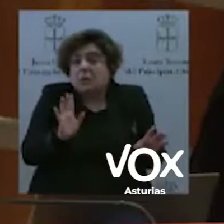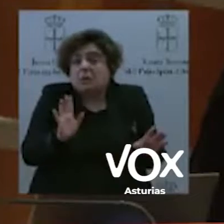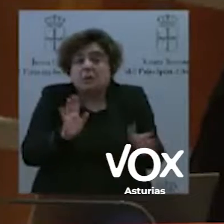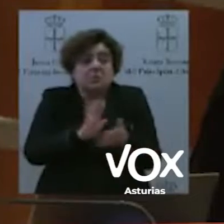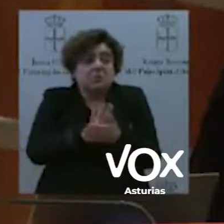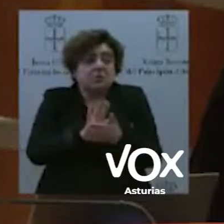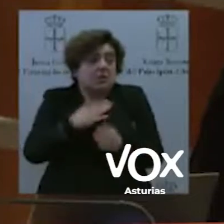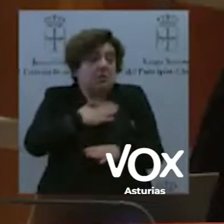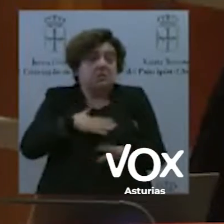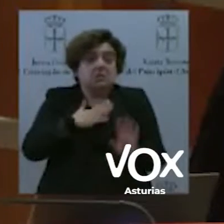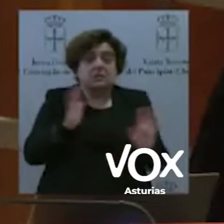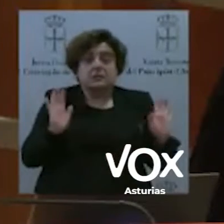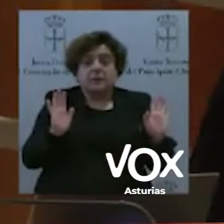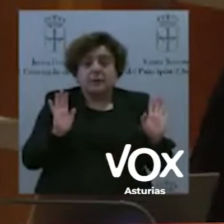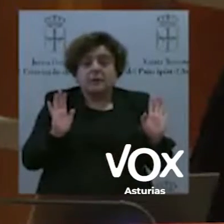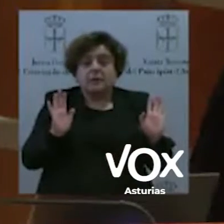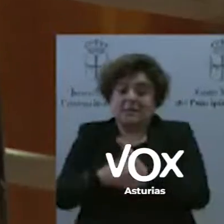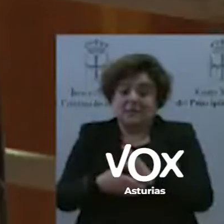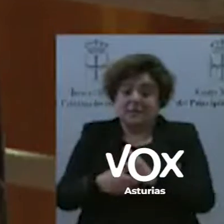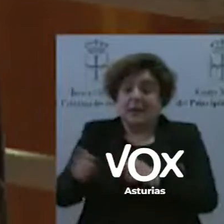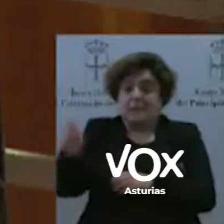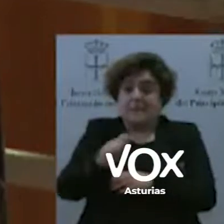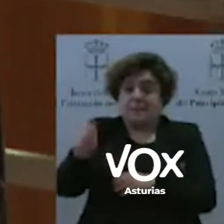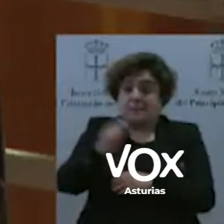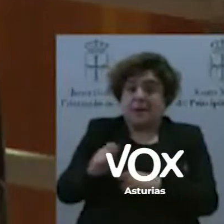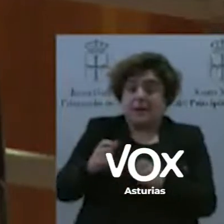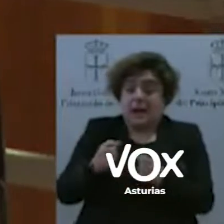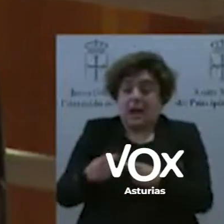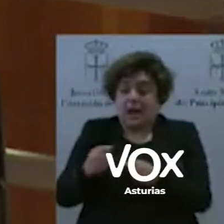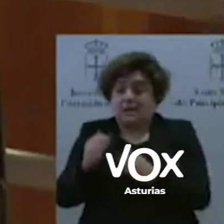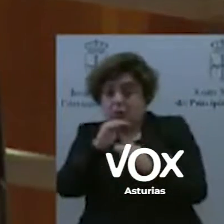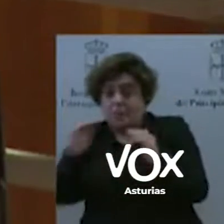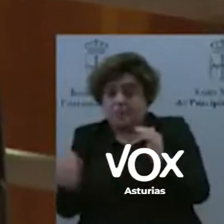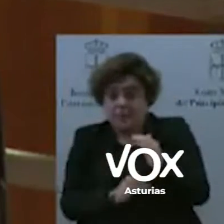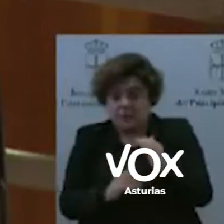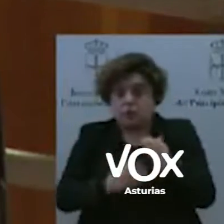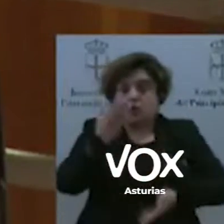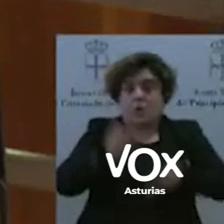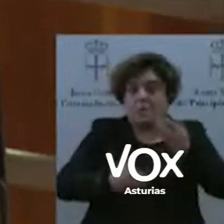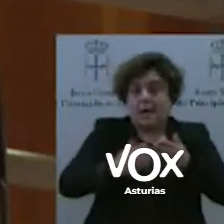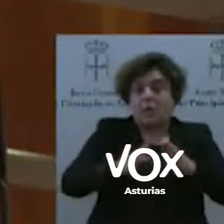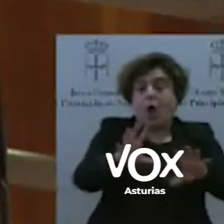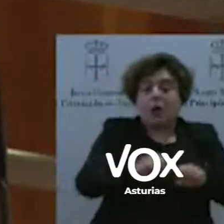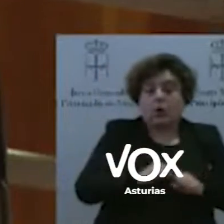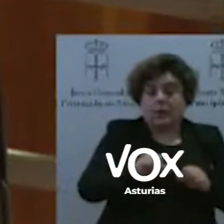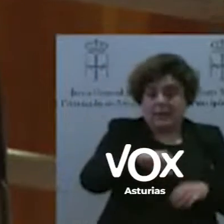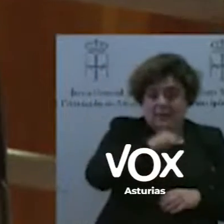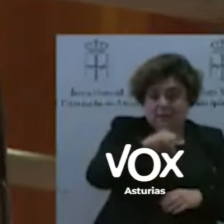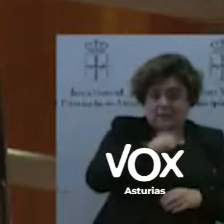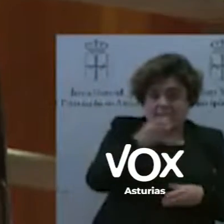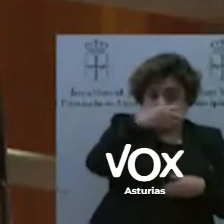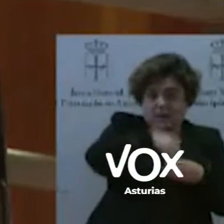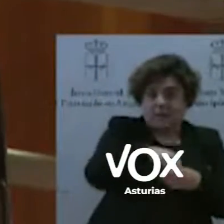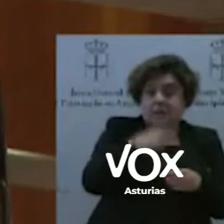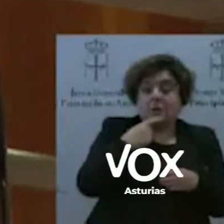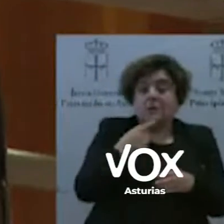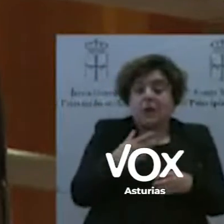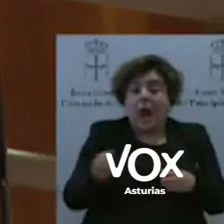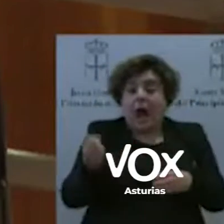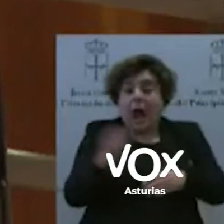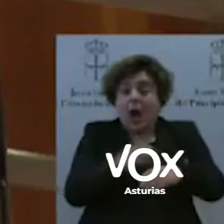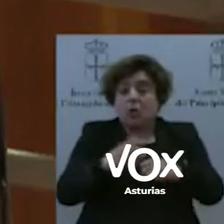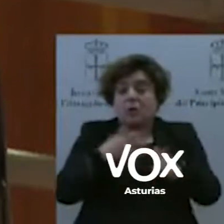sea la solución, señora consejera. Con el ahorro, señoría, que supone que los niños estén en familias de acogida, es cuanto